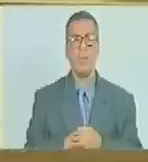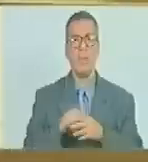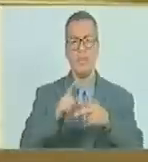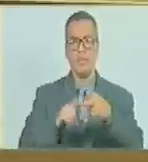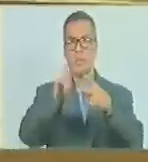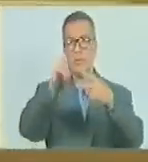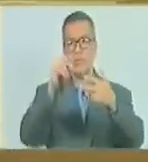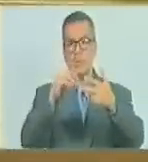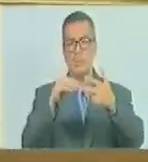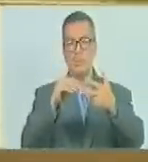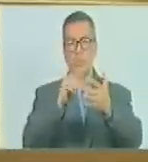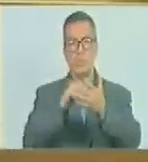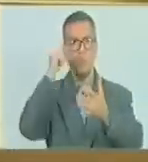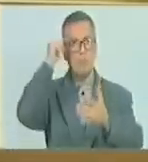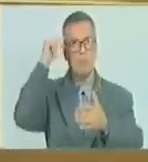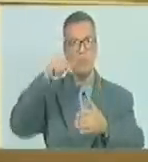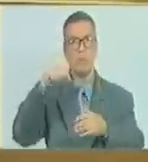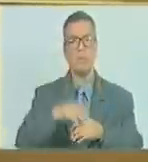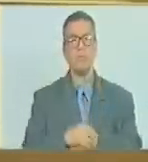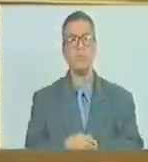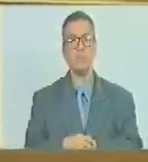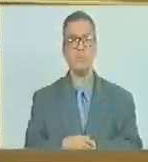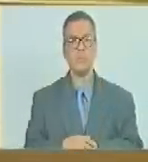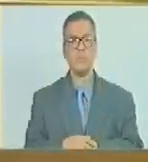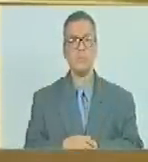Segundo punto del orden del día, señora secretaria.